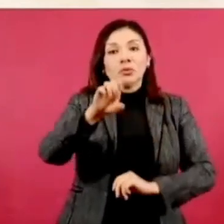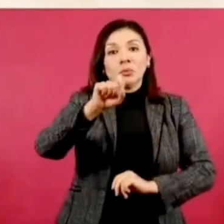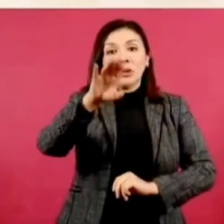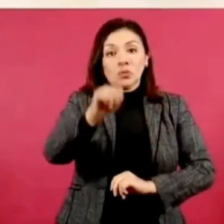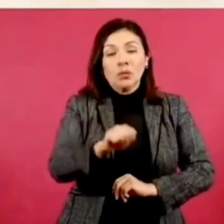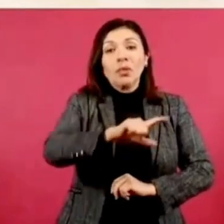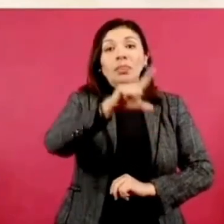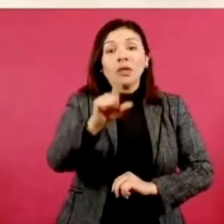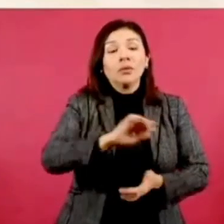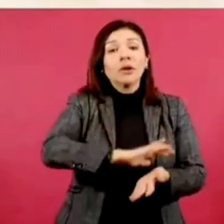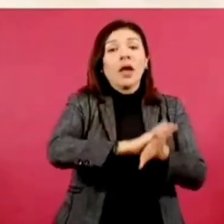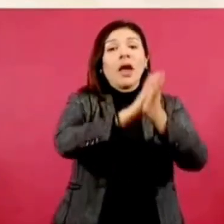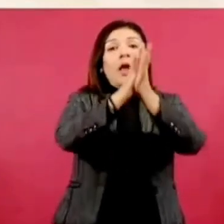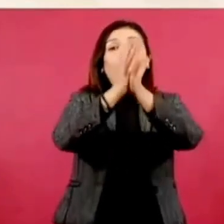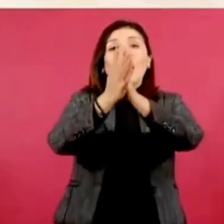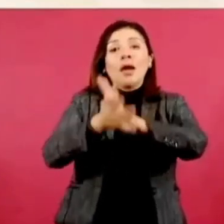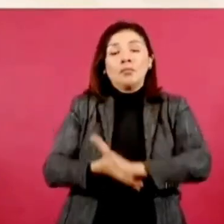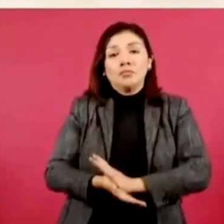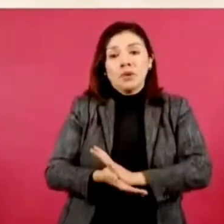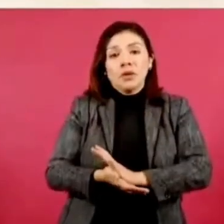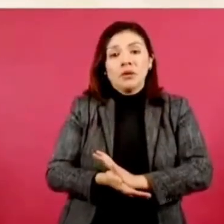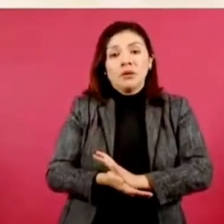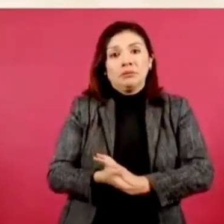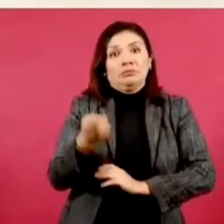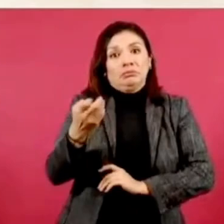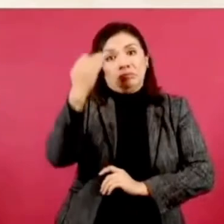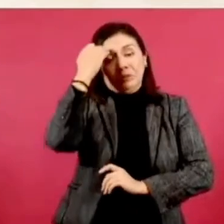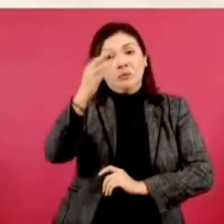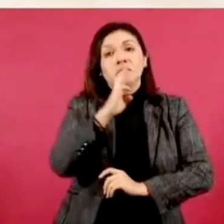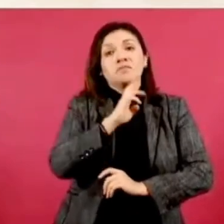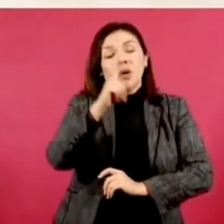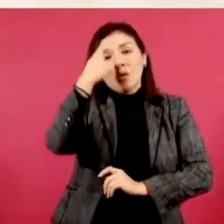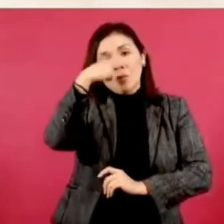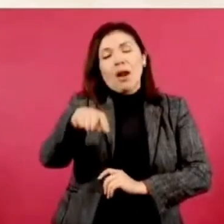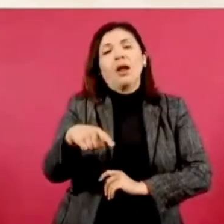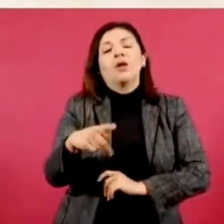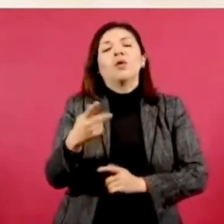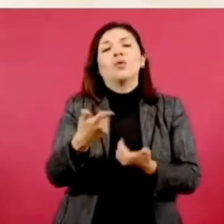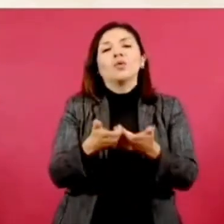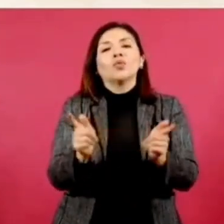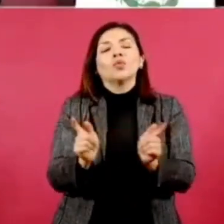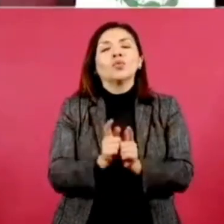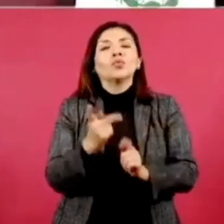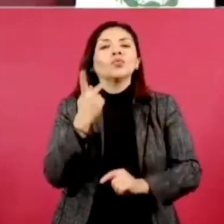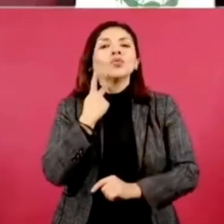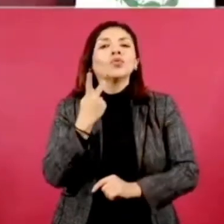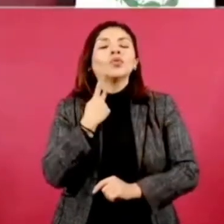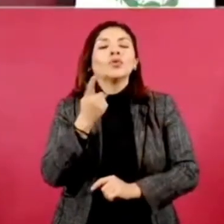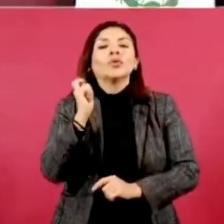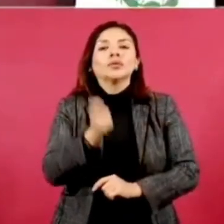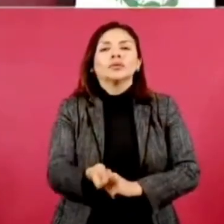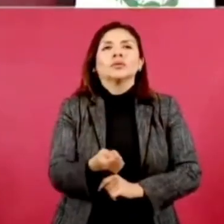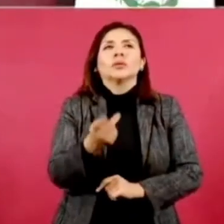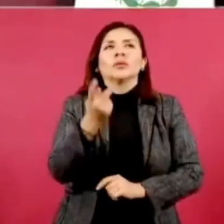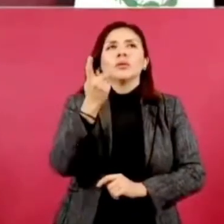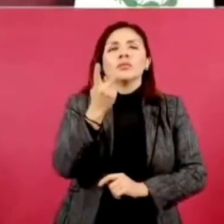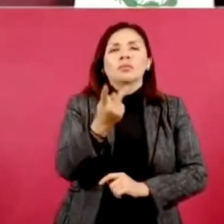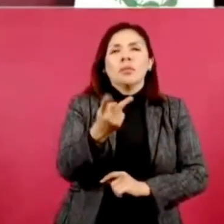y es su mejor época, en Partido de la Revolución Mexicana, en